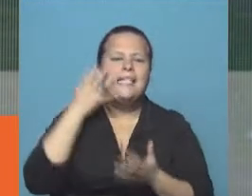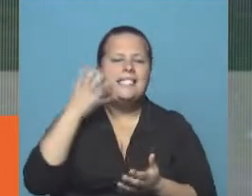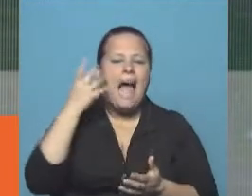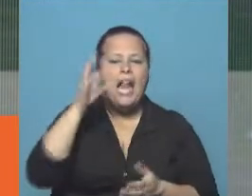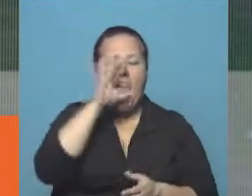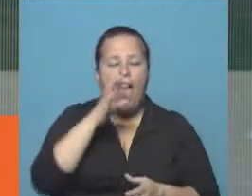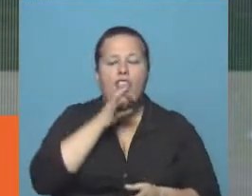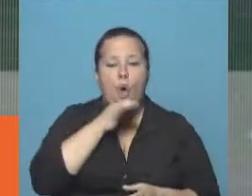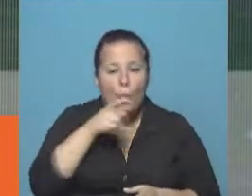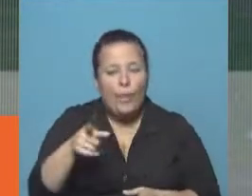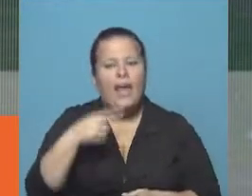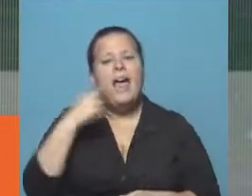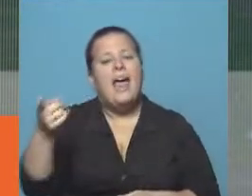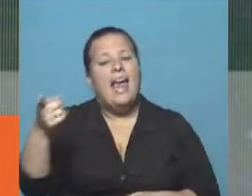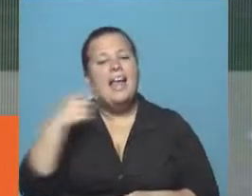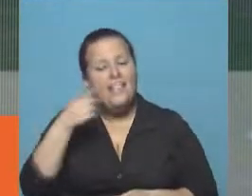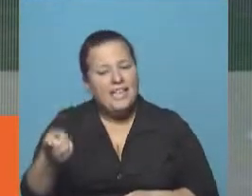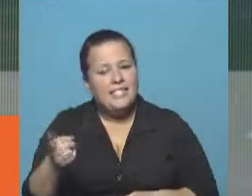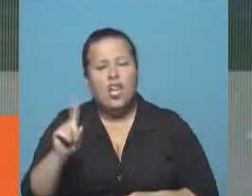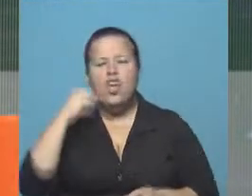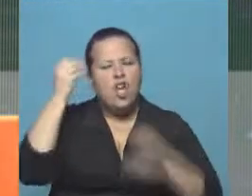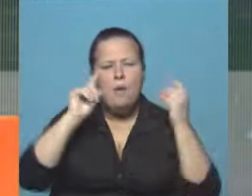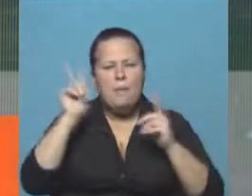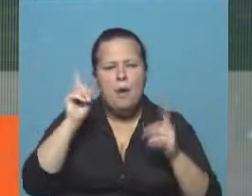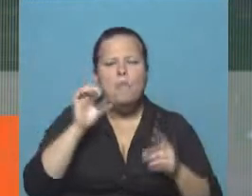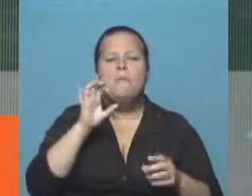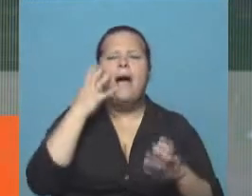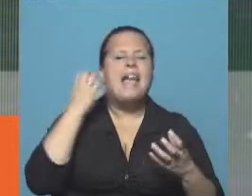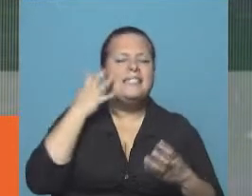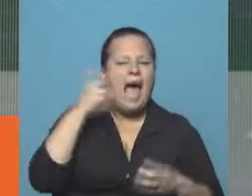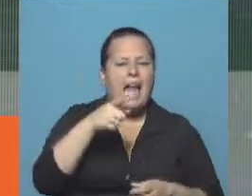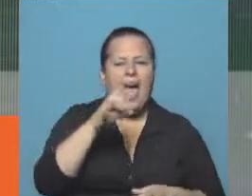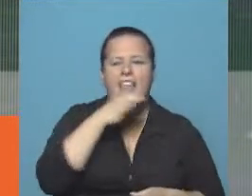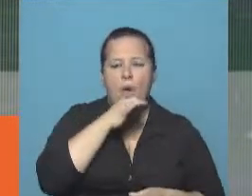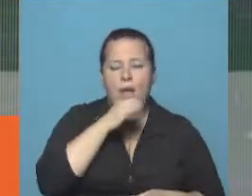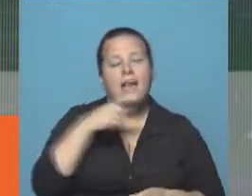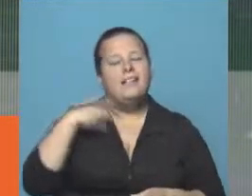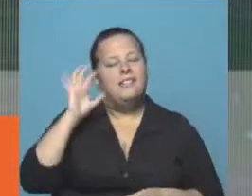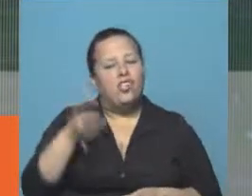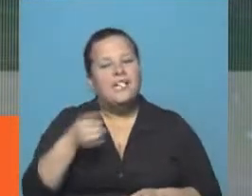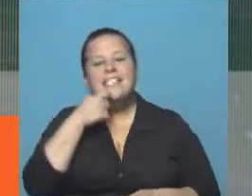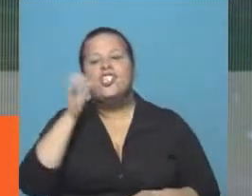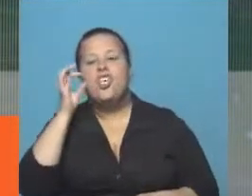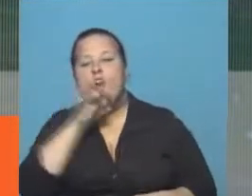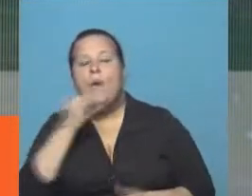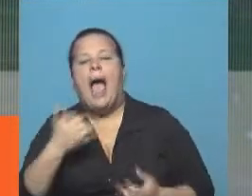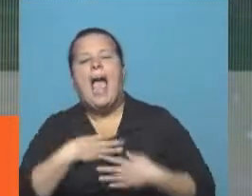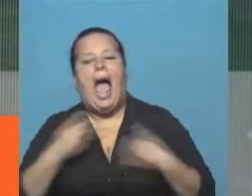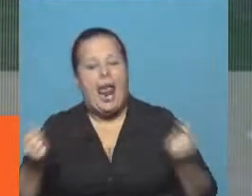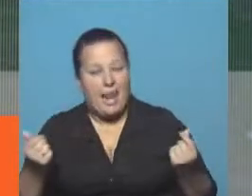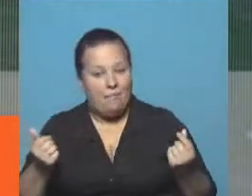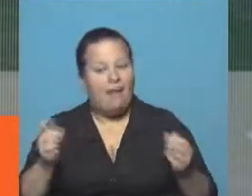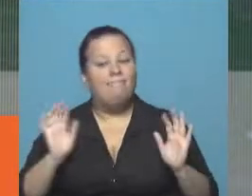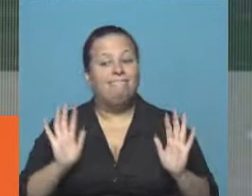oveja, él decía, no me preocupa tanto la sarna de la oveja como saber si la oveja tiene alma.